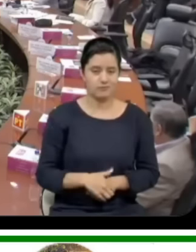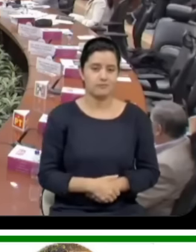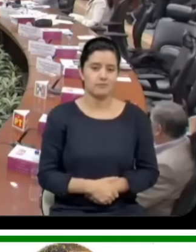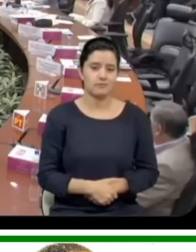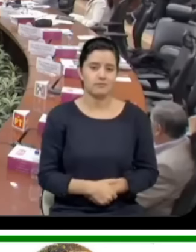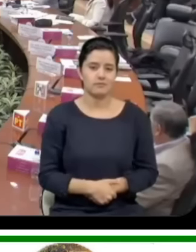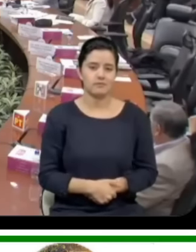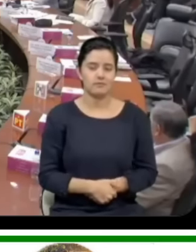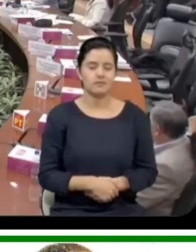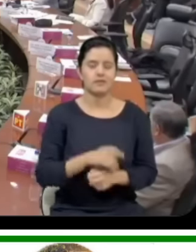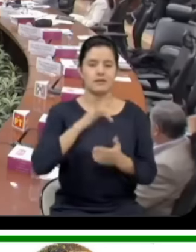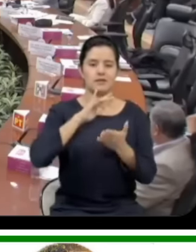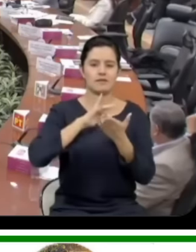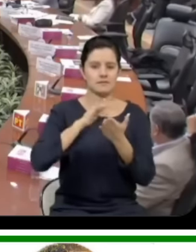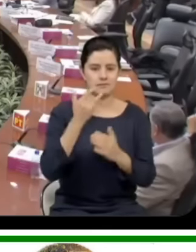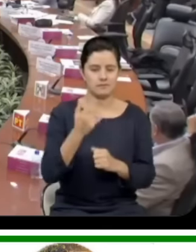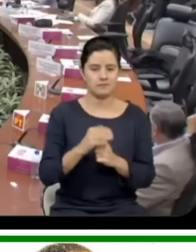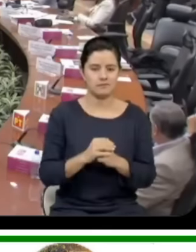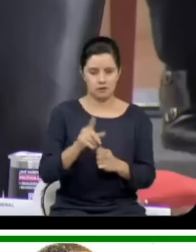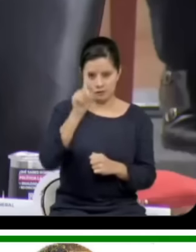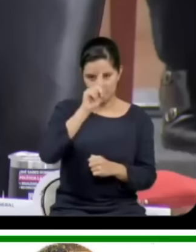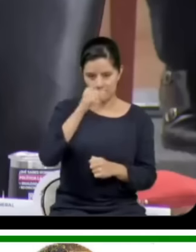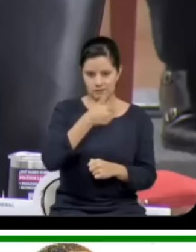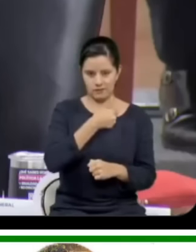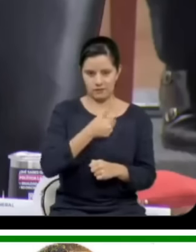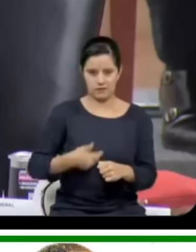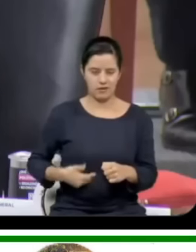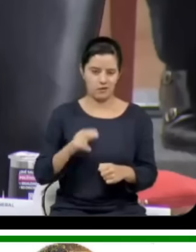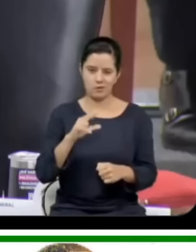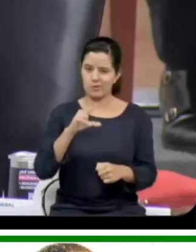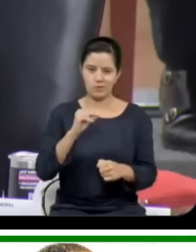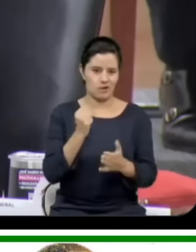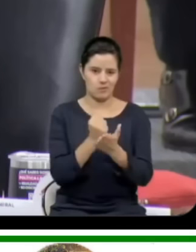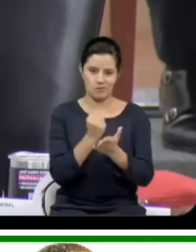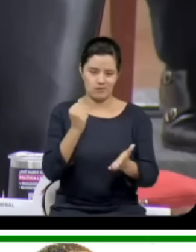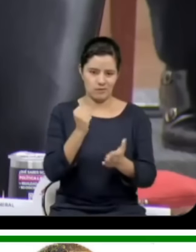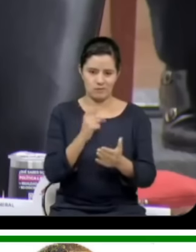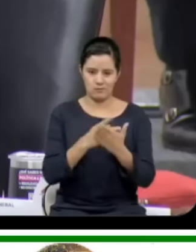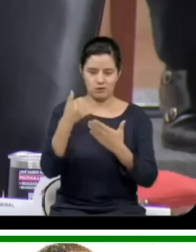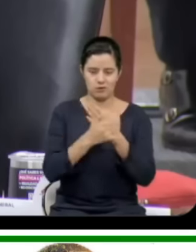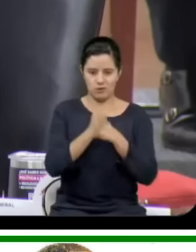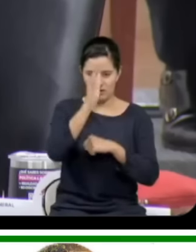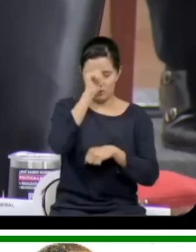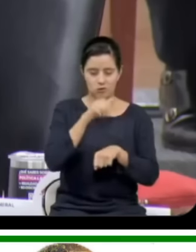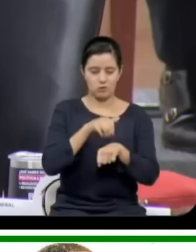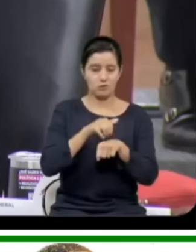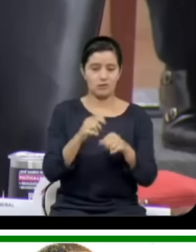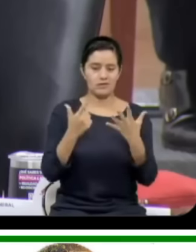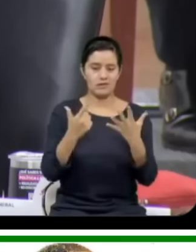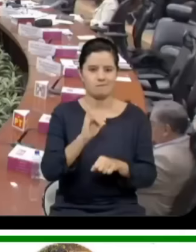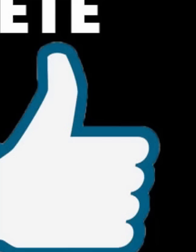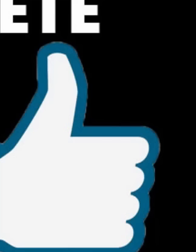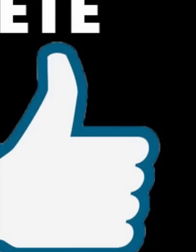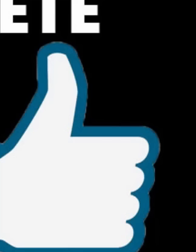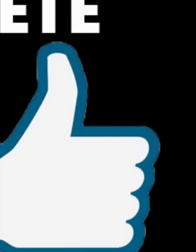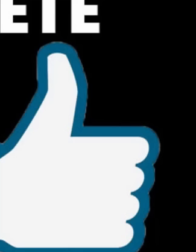contra Gracias consejera presidenta no se aprueba el proyecto de acuerdo identificado como punto s por